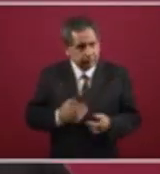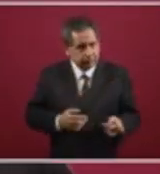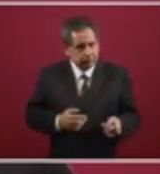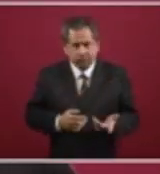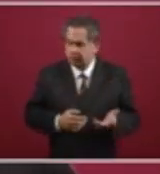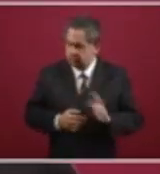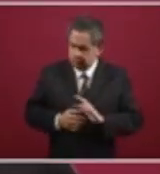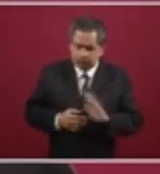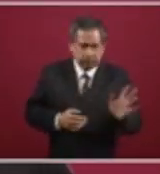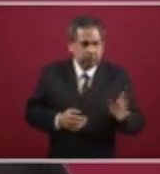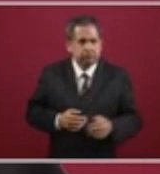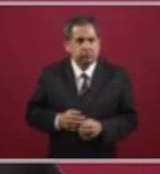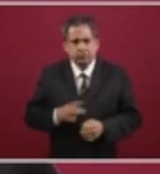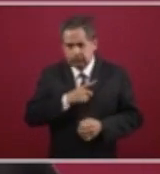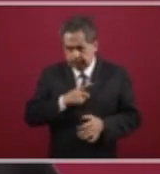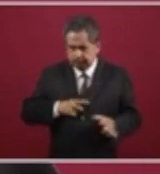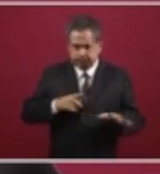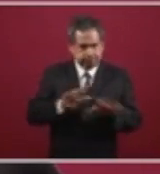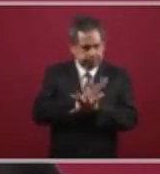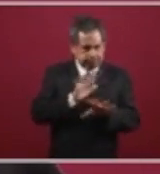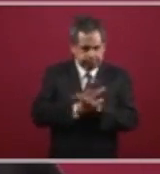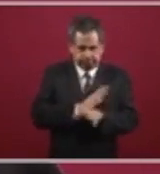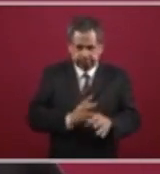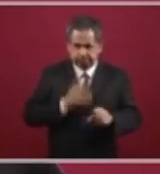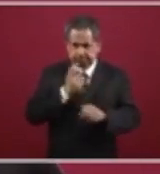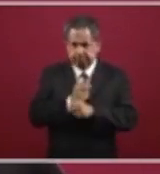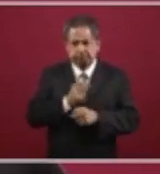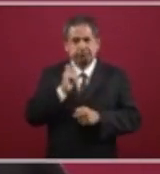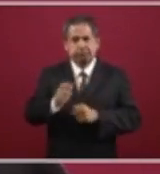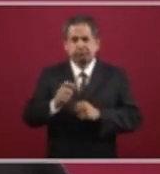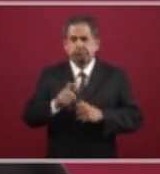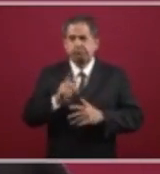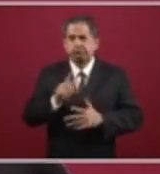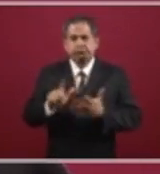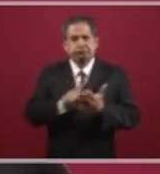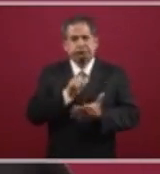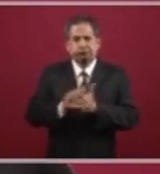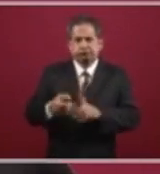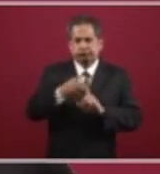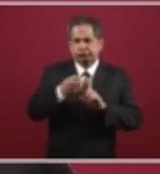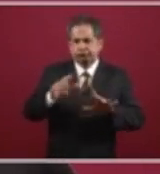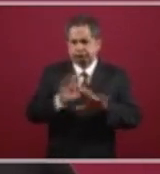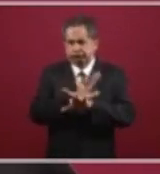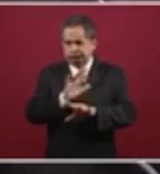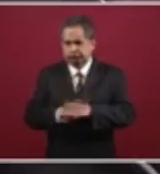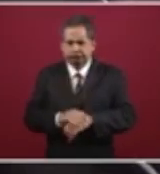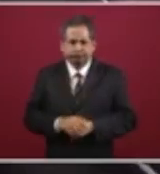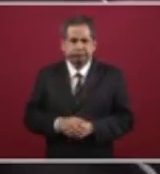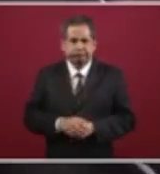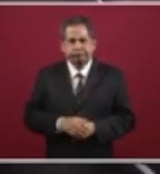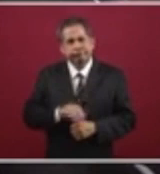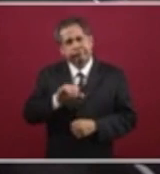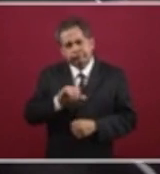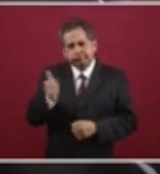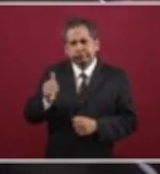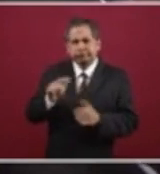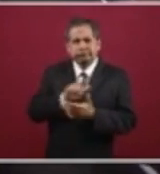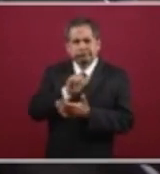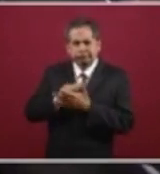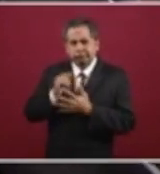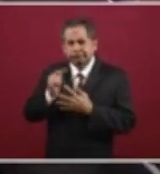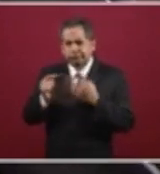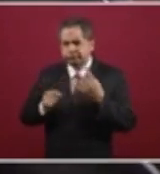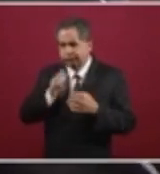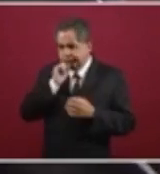Entonces, tenemos que ir ajustando el marco legal y otras reformas